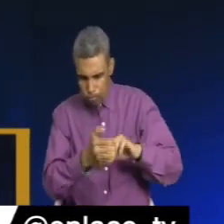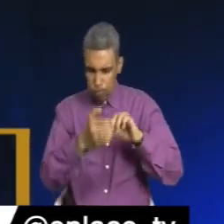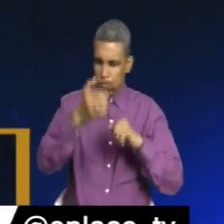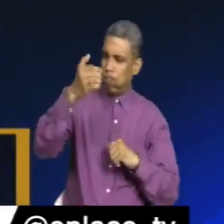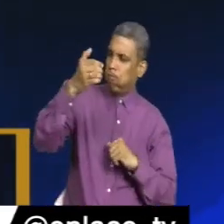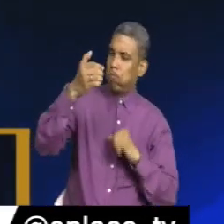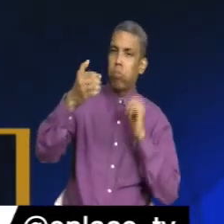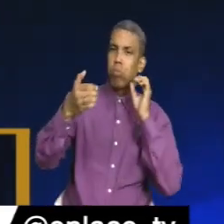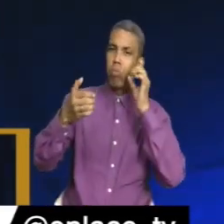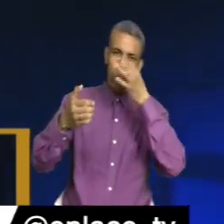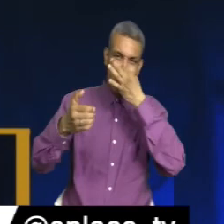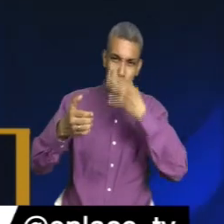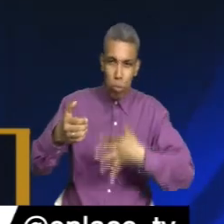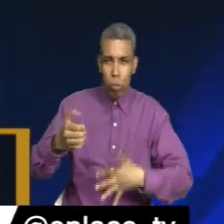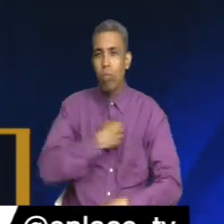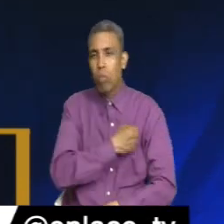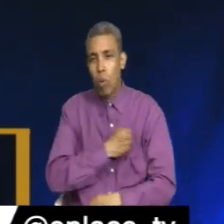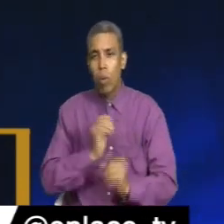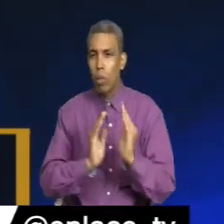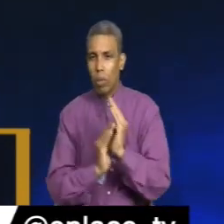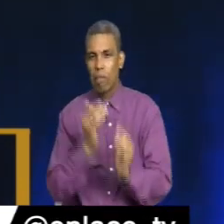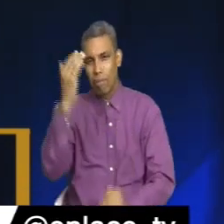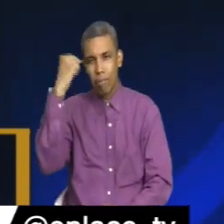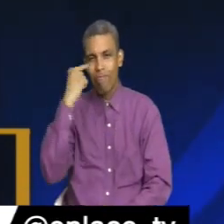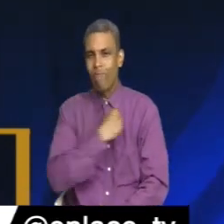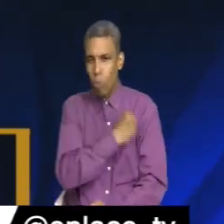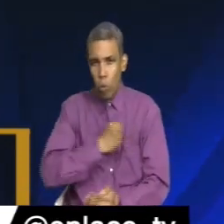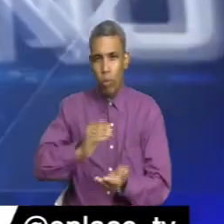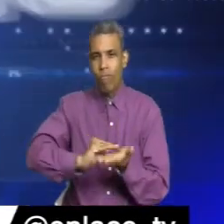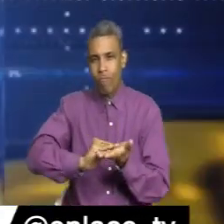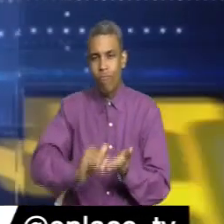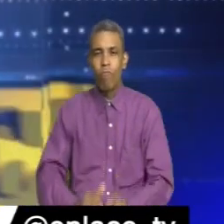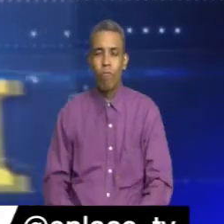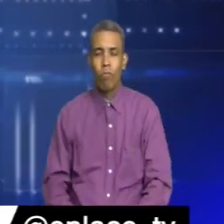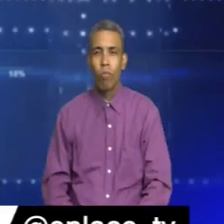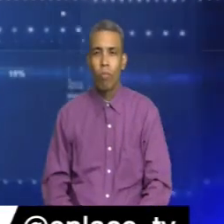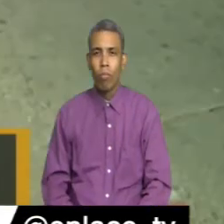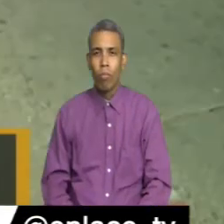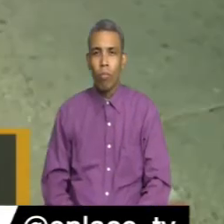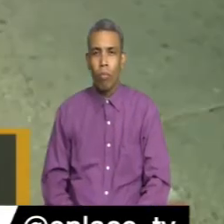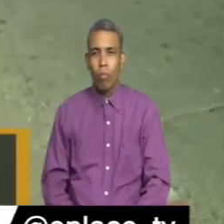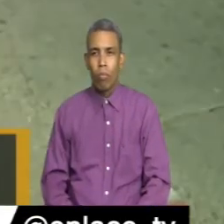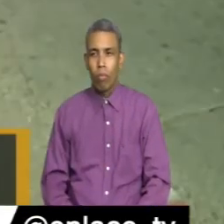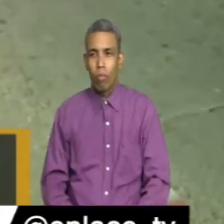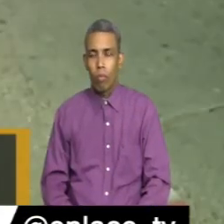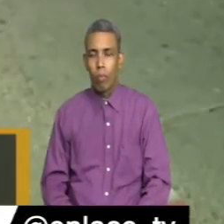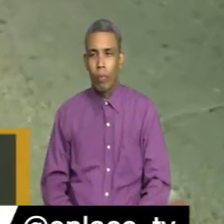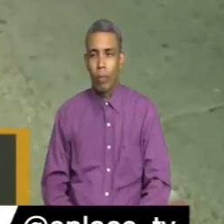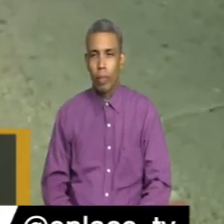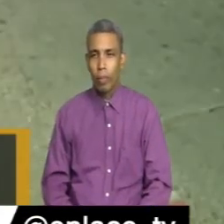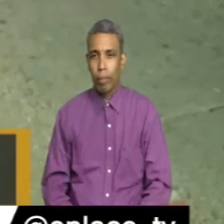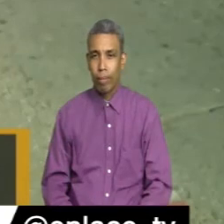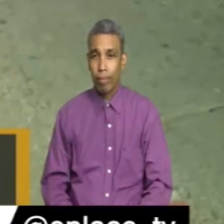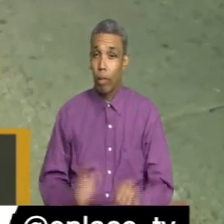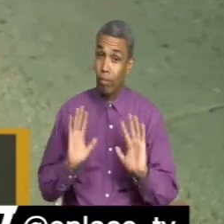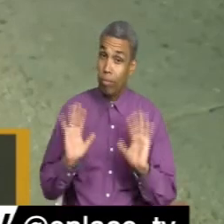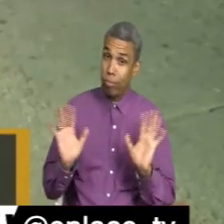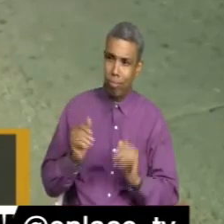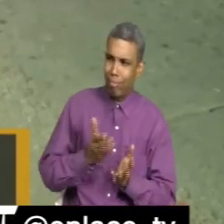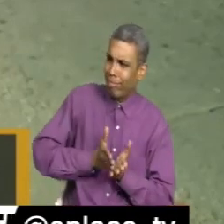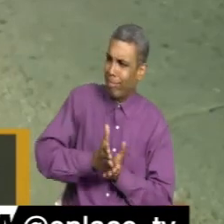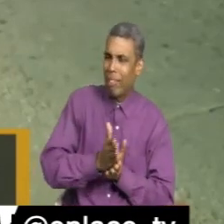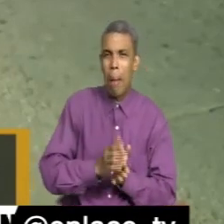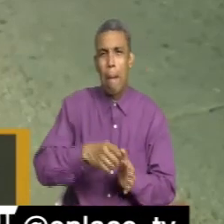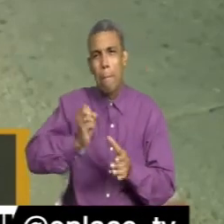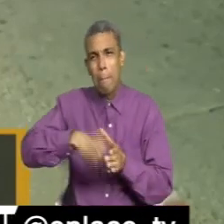Piden a la empresa competente tomar los correctivos pertinentes. En temas de incultura les tenemos ese, basuras que